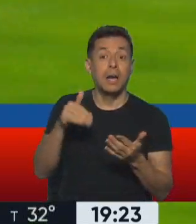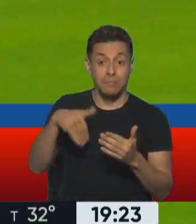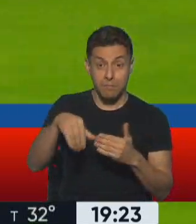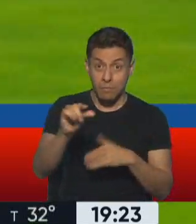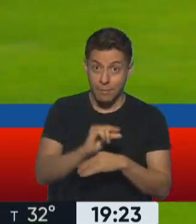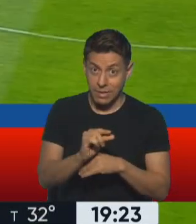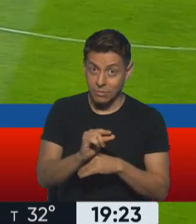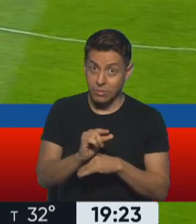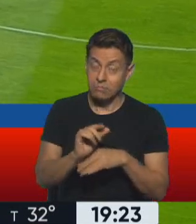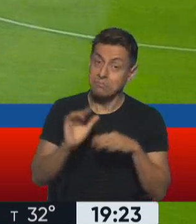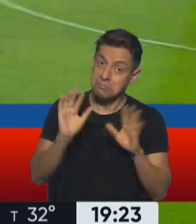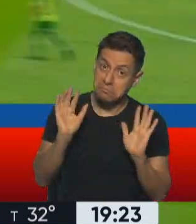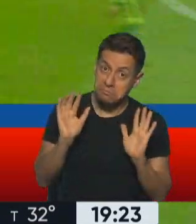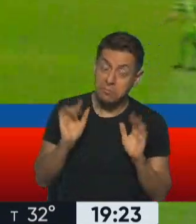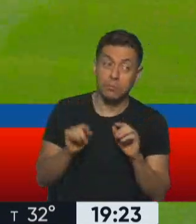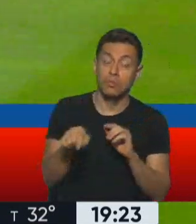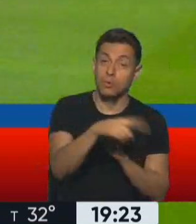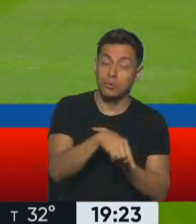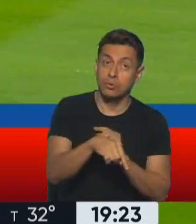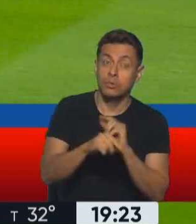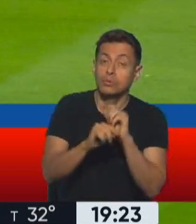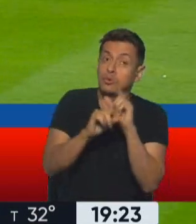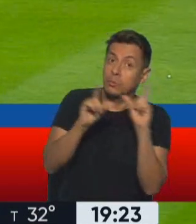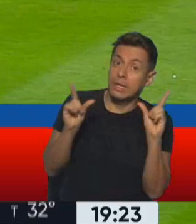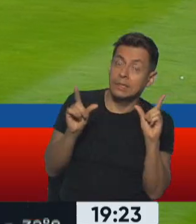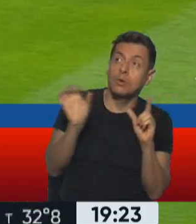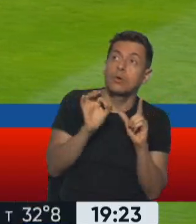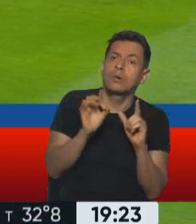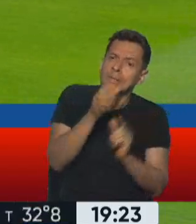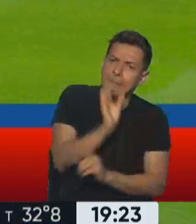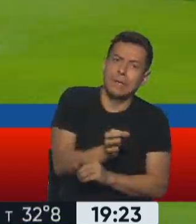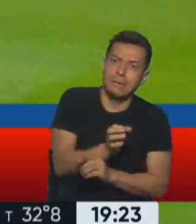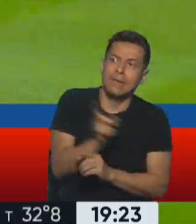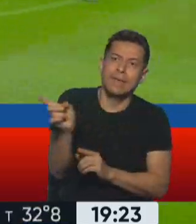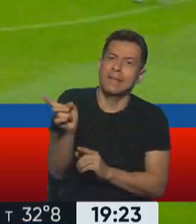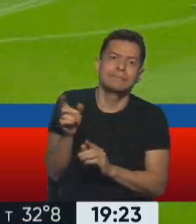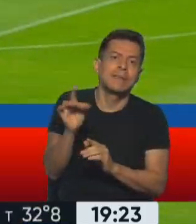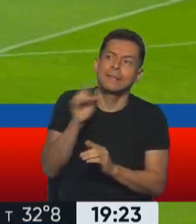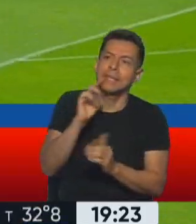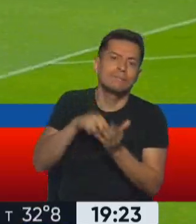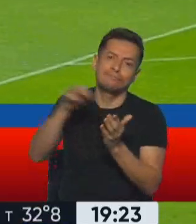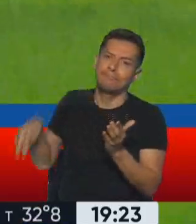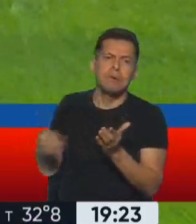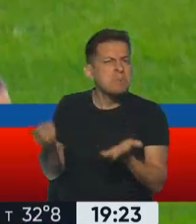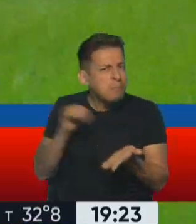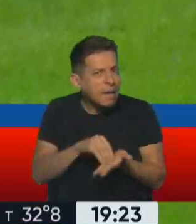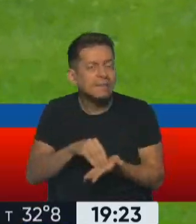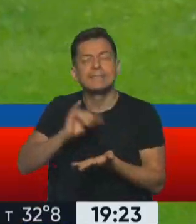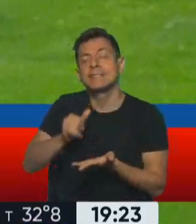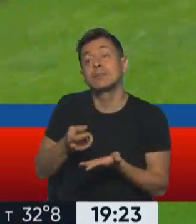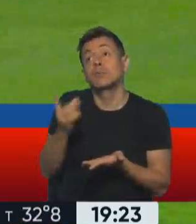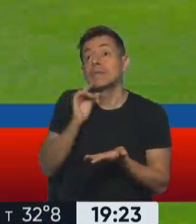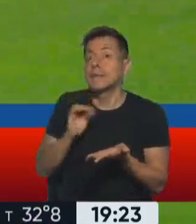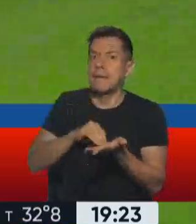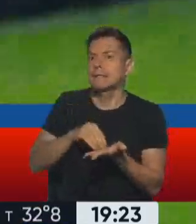minutos quizá sorprendiéndonos de que o no sorprendiendo no sino con la noticia consumada de que dejó de ser el disco de los técnicos más exactamente bueno